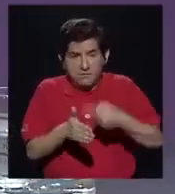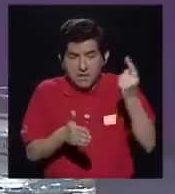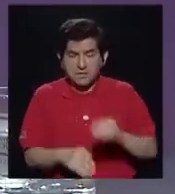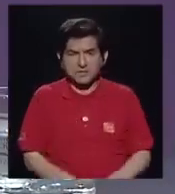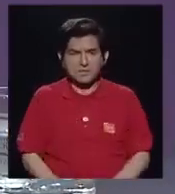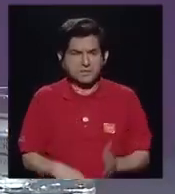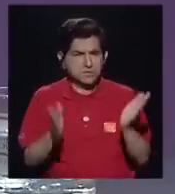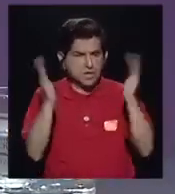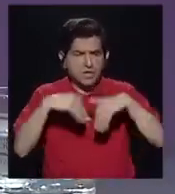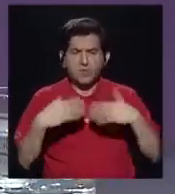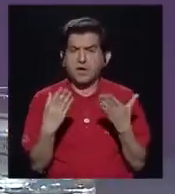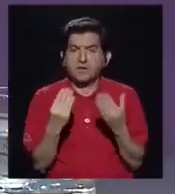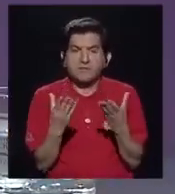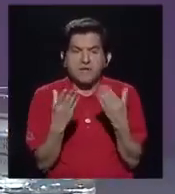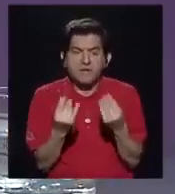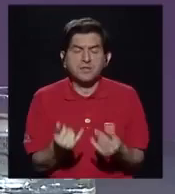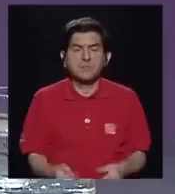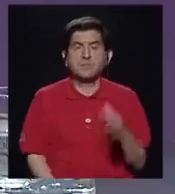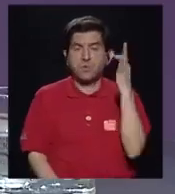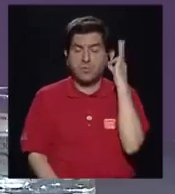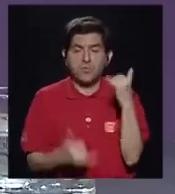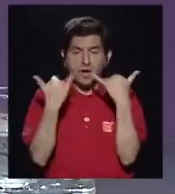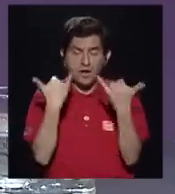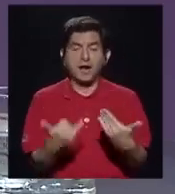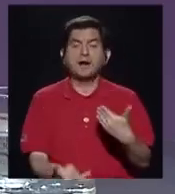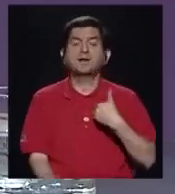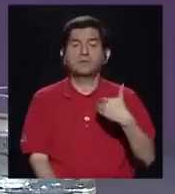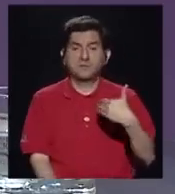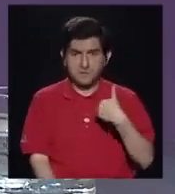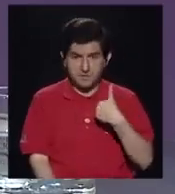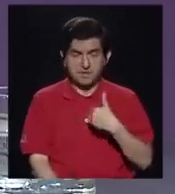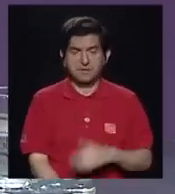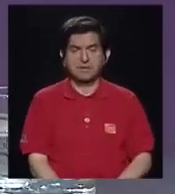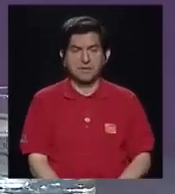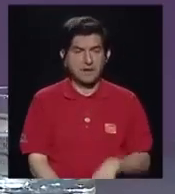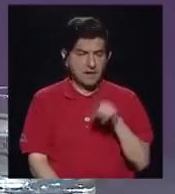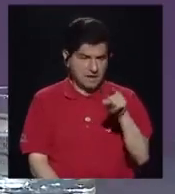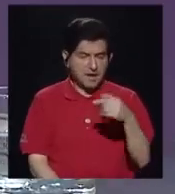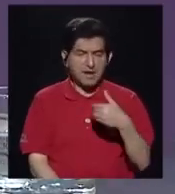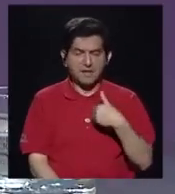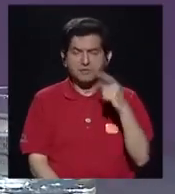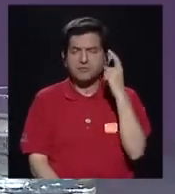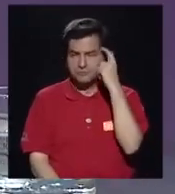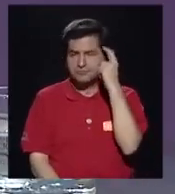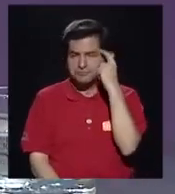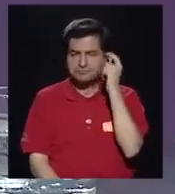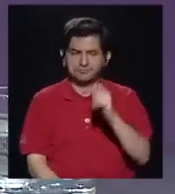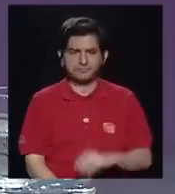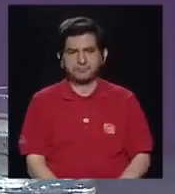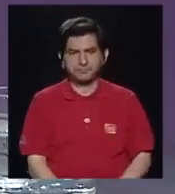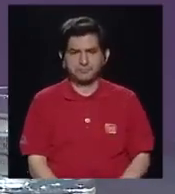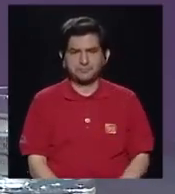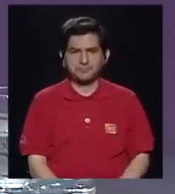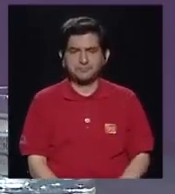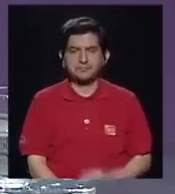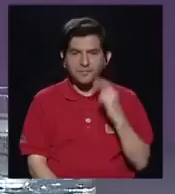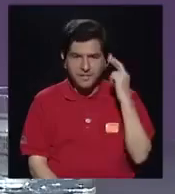no existía el miedo el terror que las mujeres sienten hoy Entonces eso lo tenemos que pensar porque